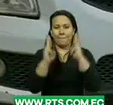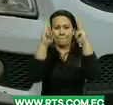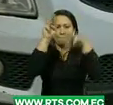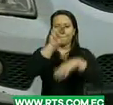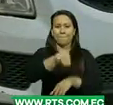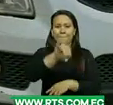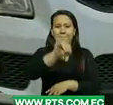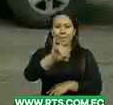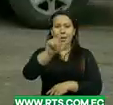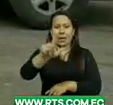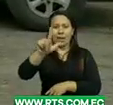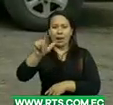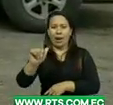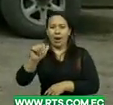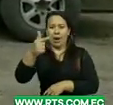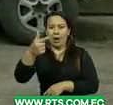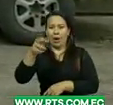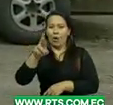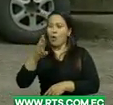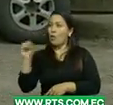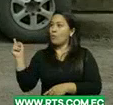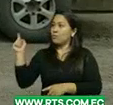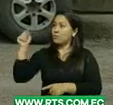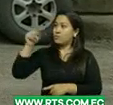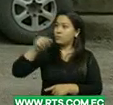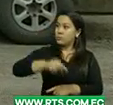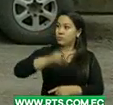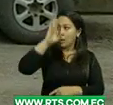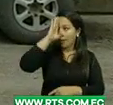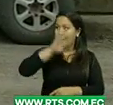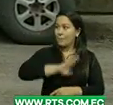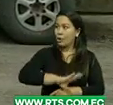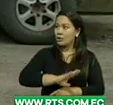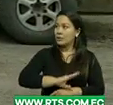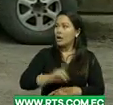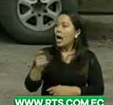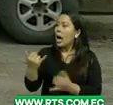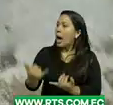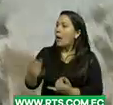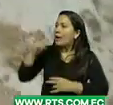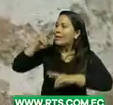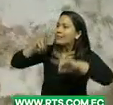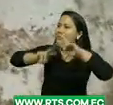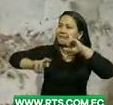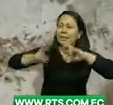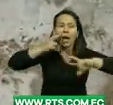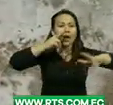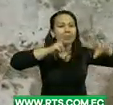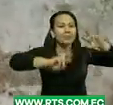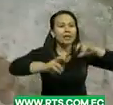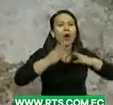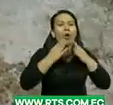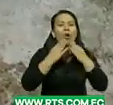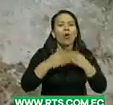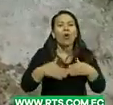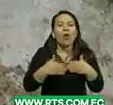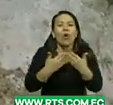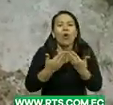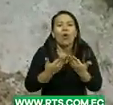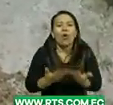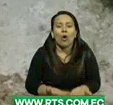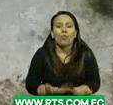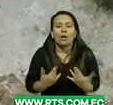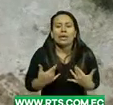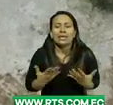del Guayas. La policía llegó hasta ese sitio. Están investigando cómo habría ocurrido todo. Quieren dar con el paradero